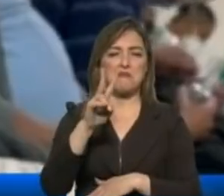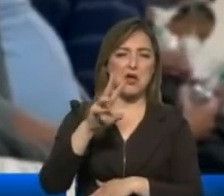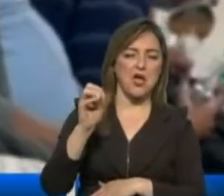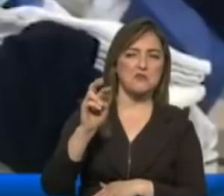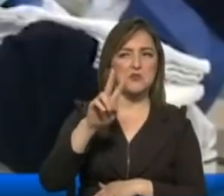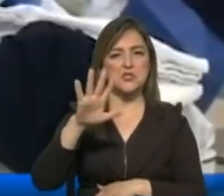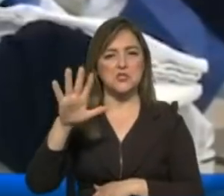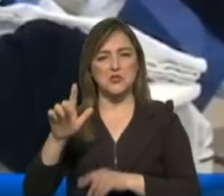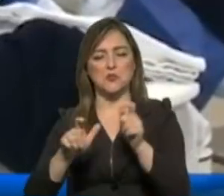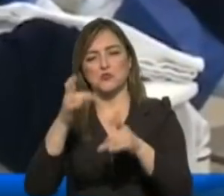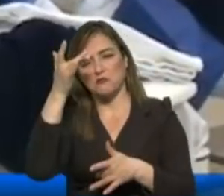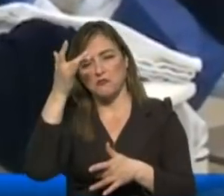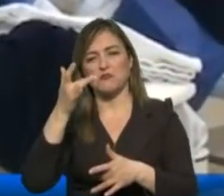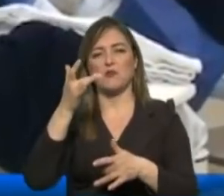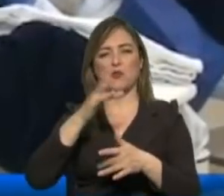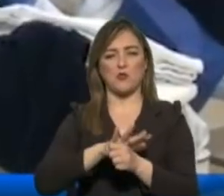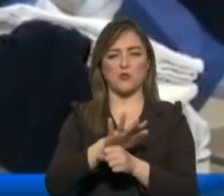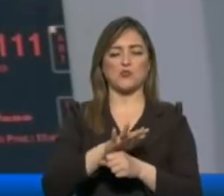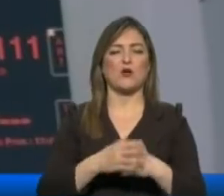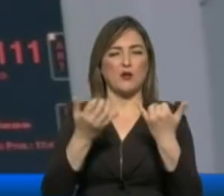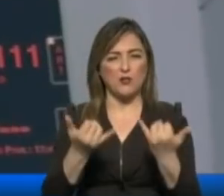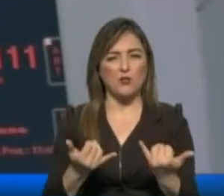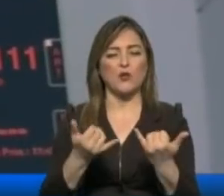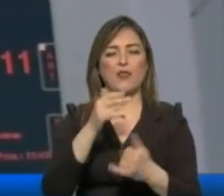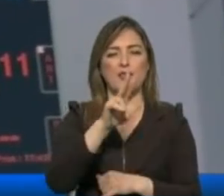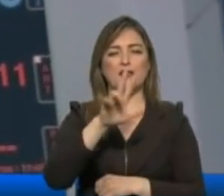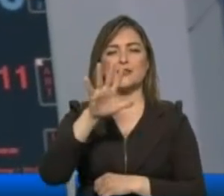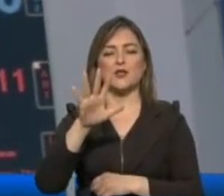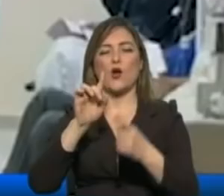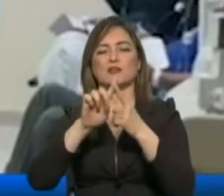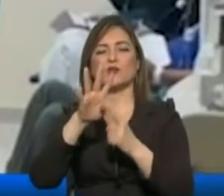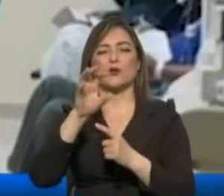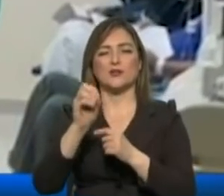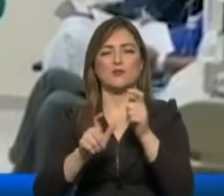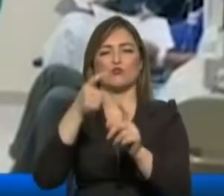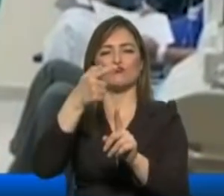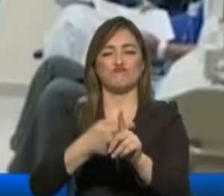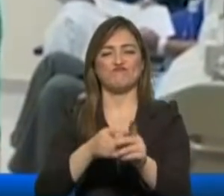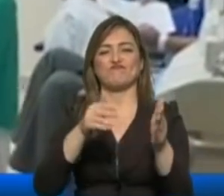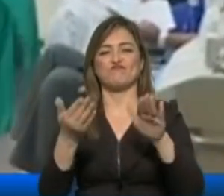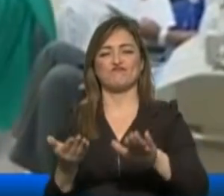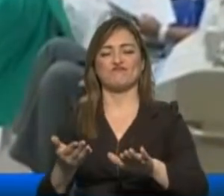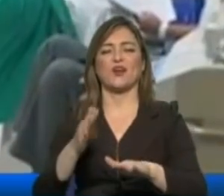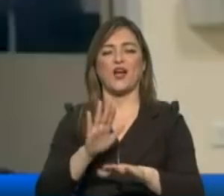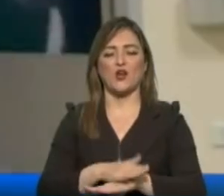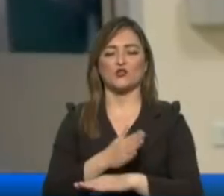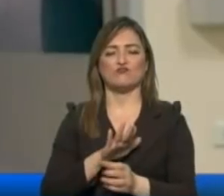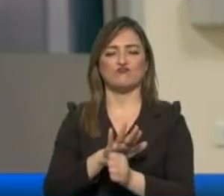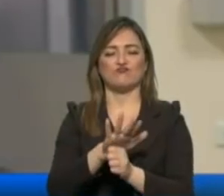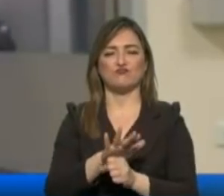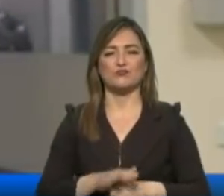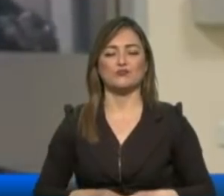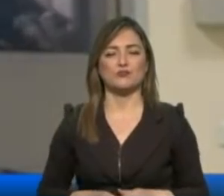a 25 pacientes. Hoy la cifra se mantiene de 35 a 40 pacientes que fallecen producto del COVID cada